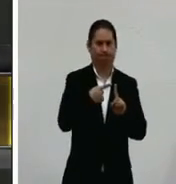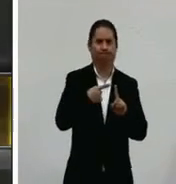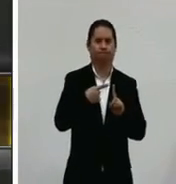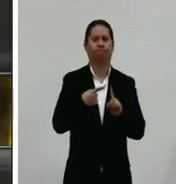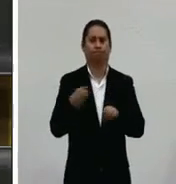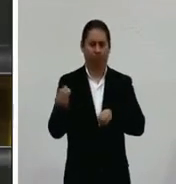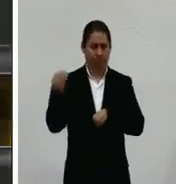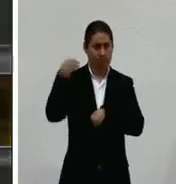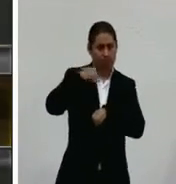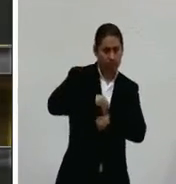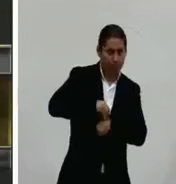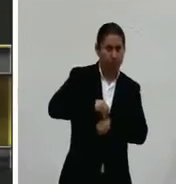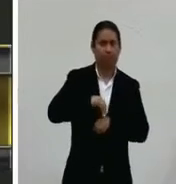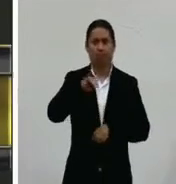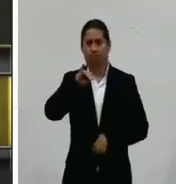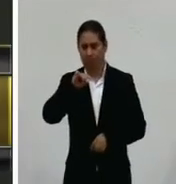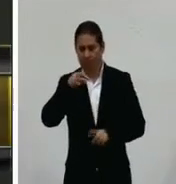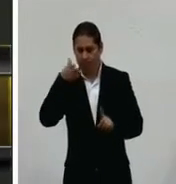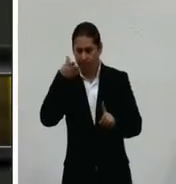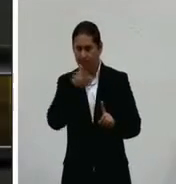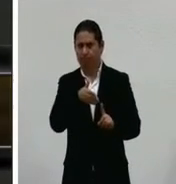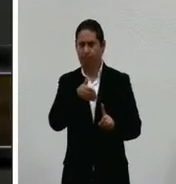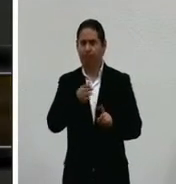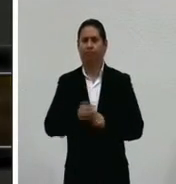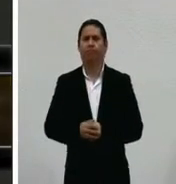de aplicación y tienen por objeto